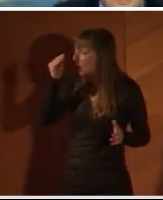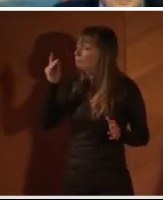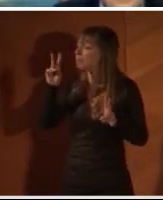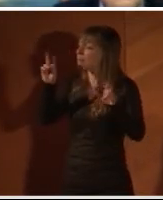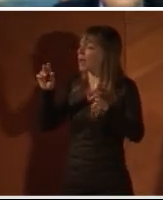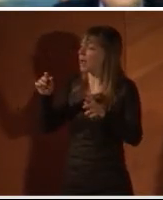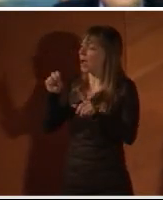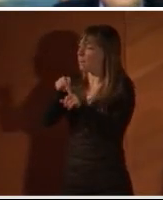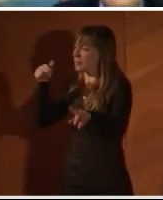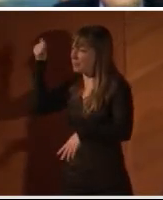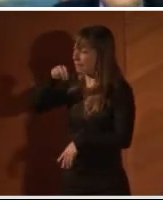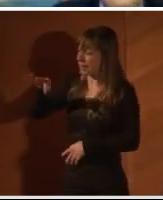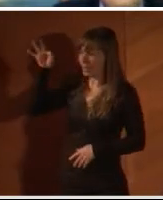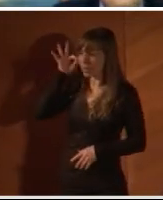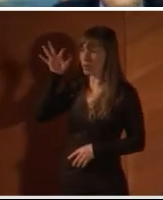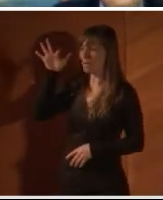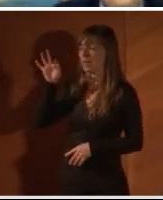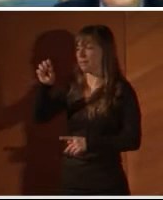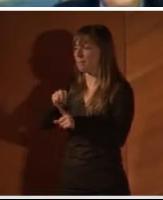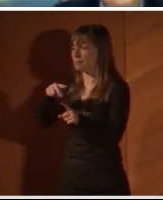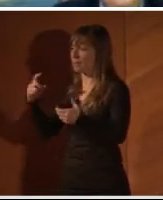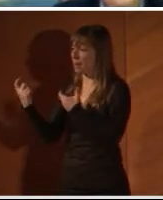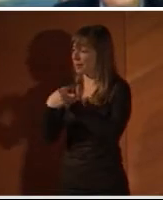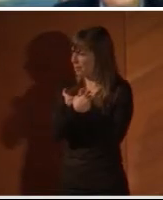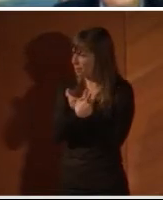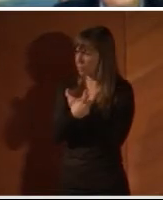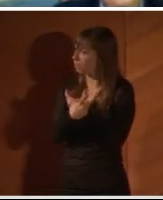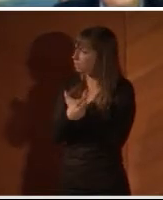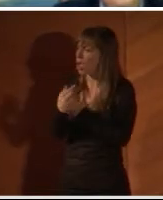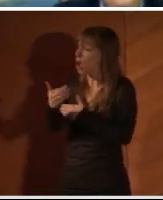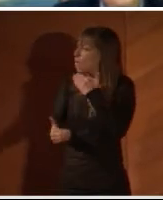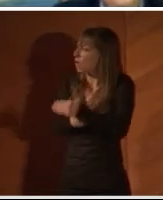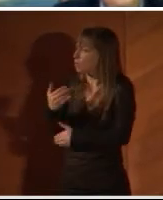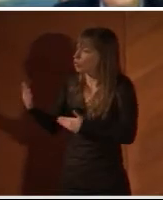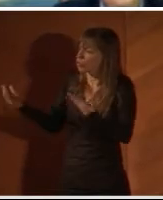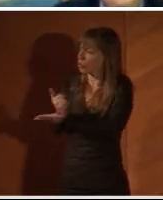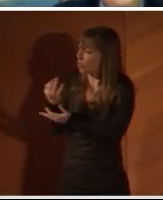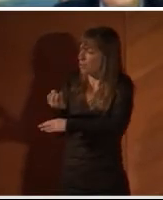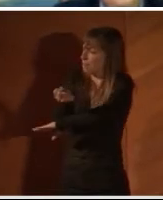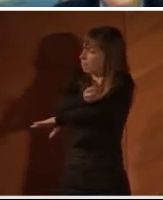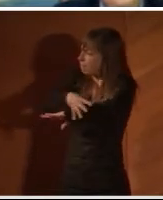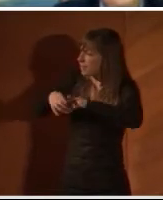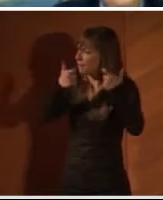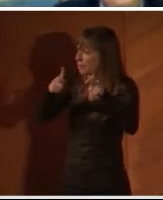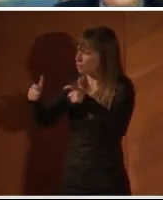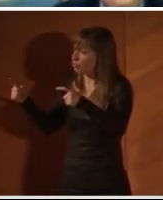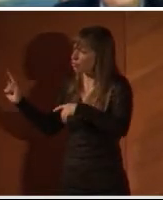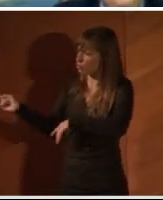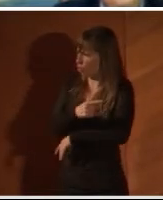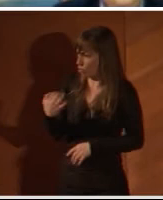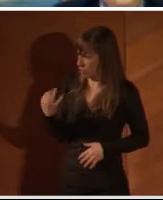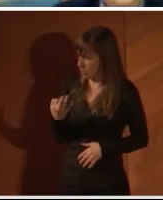y también la perspectiva de la participación en todos los procesos de manera transversal y en todos los departamentos. Hemos de estar dispuestos